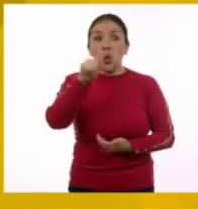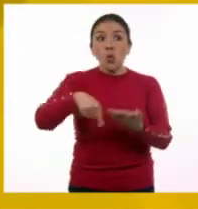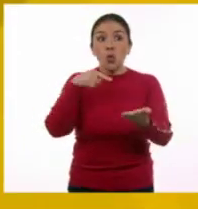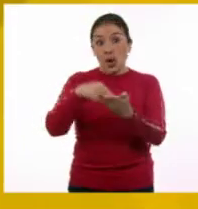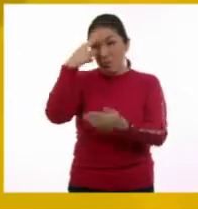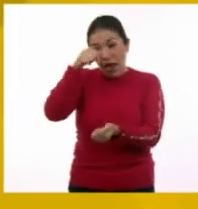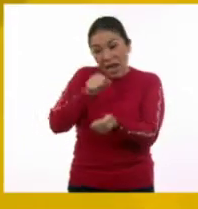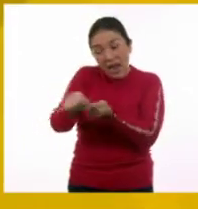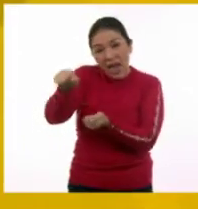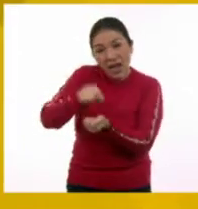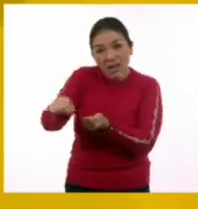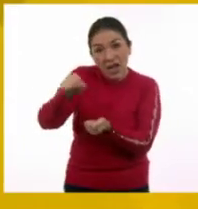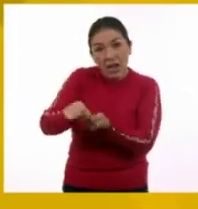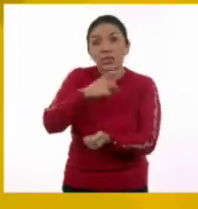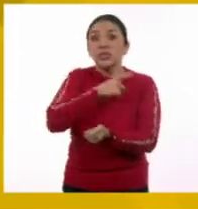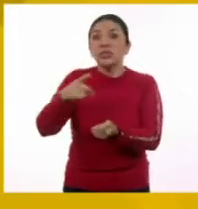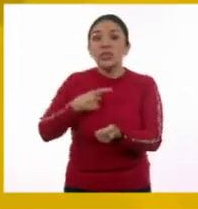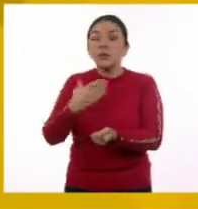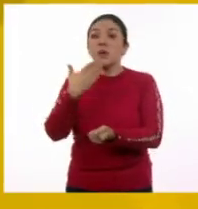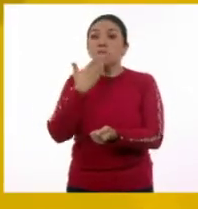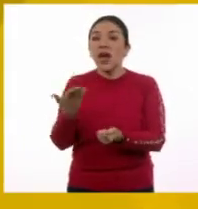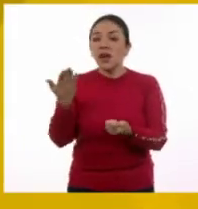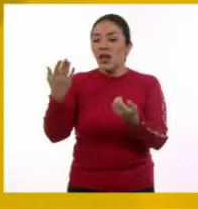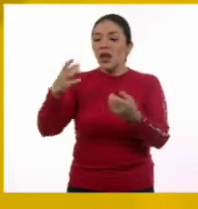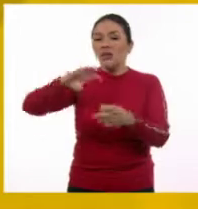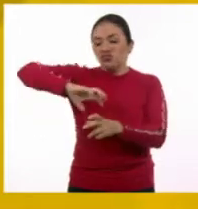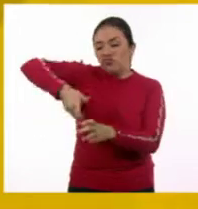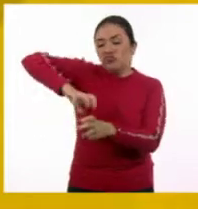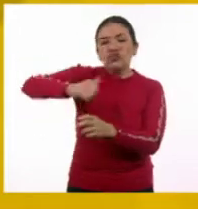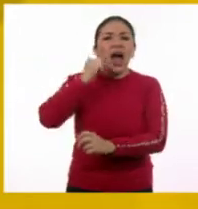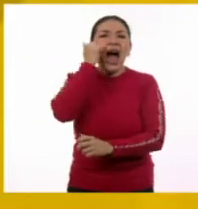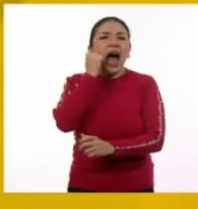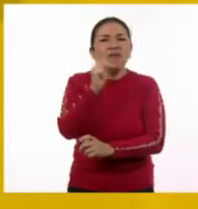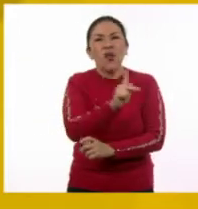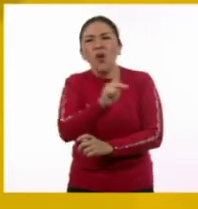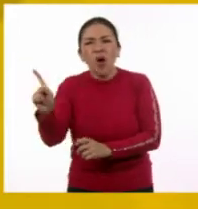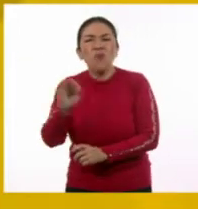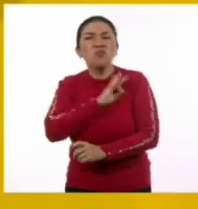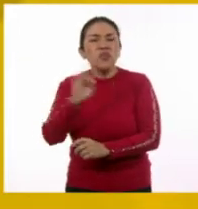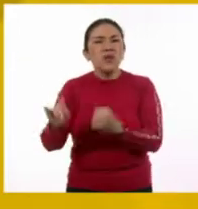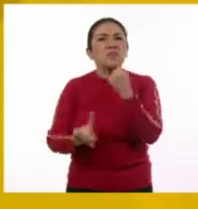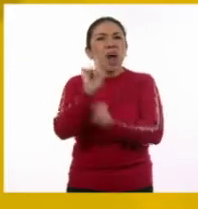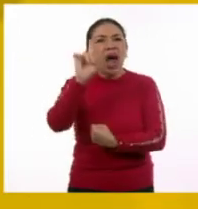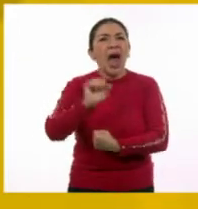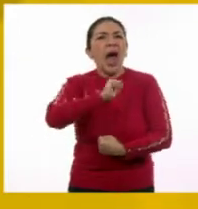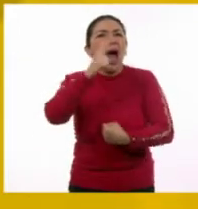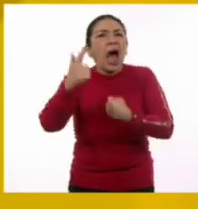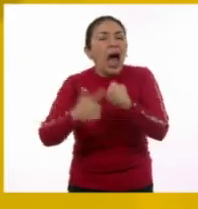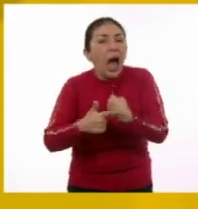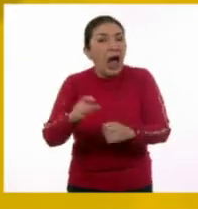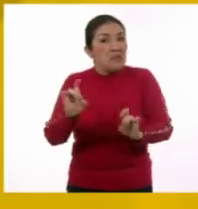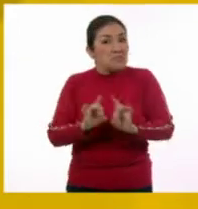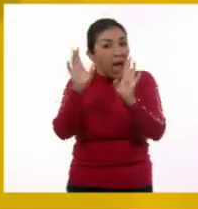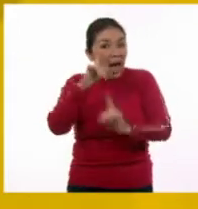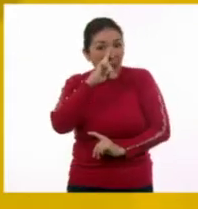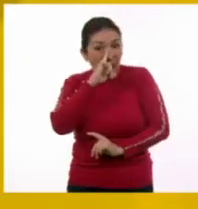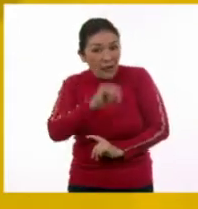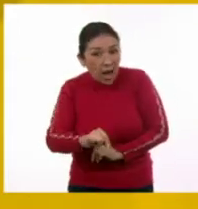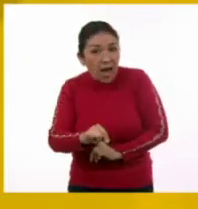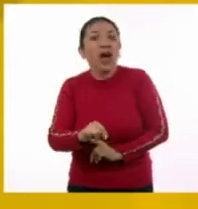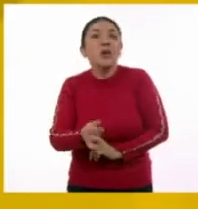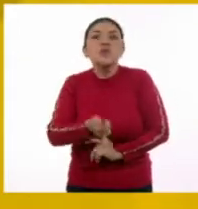lavado tener muy bien cerrados los detergentes los jabones en todo aquello que pueda ser causa de algún accidente o